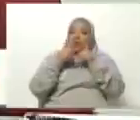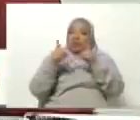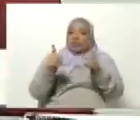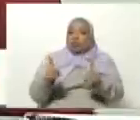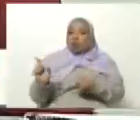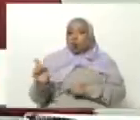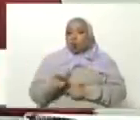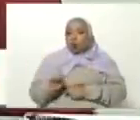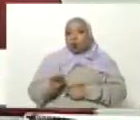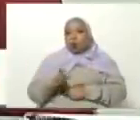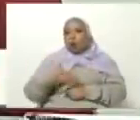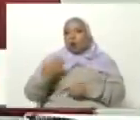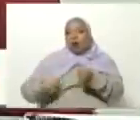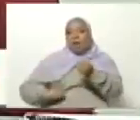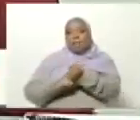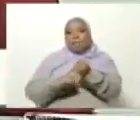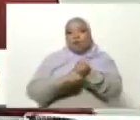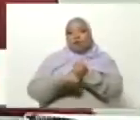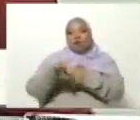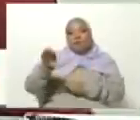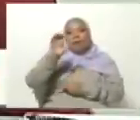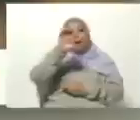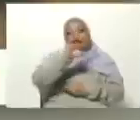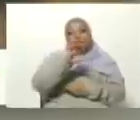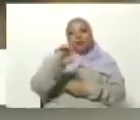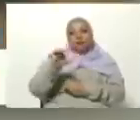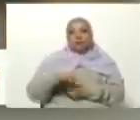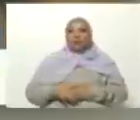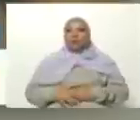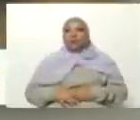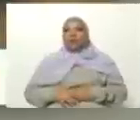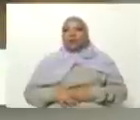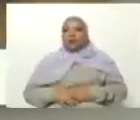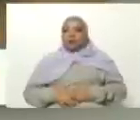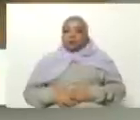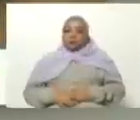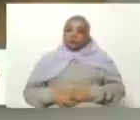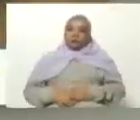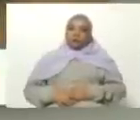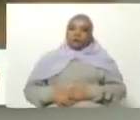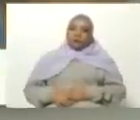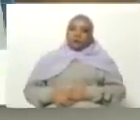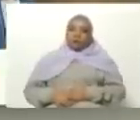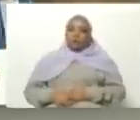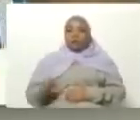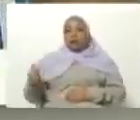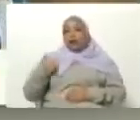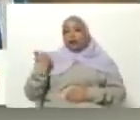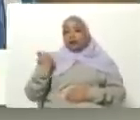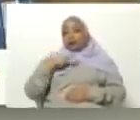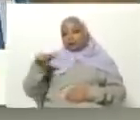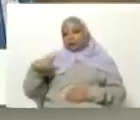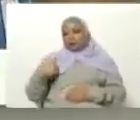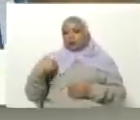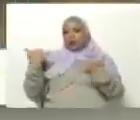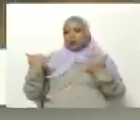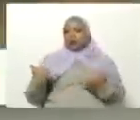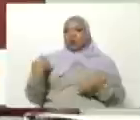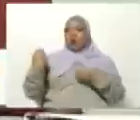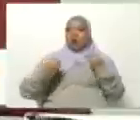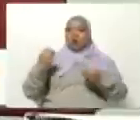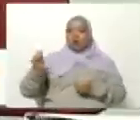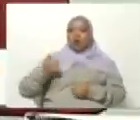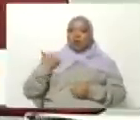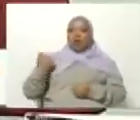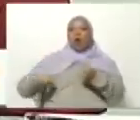mamarracho y lo apoya a algunos países del mundo. Reconocimiento de esta Constitución, ya eso es ganancia, ya eso es ganancia, porque